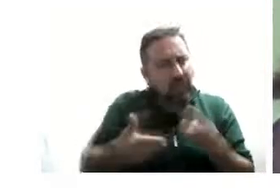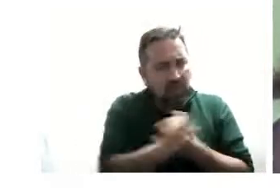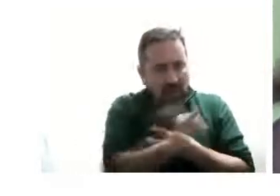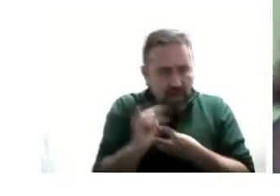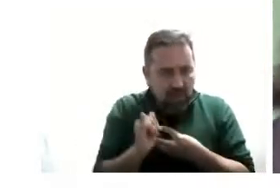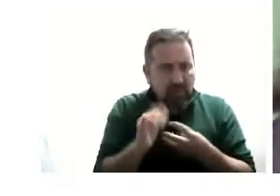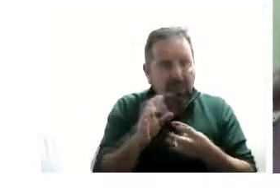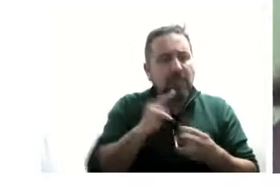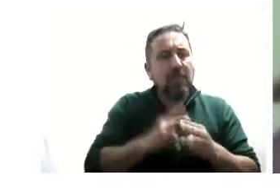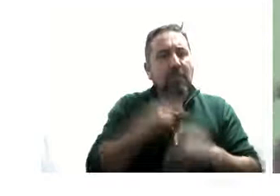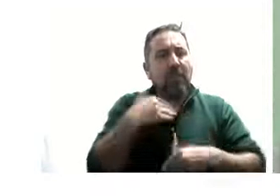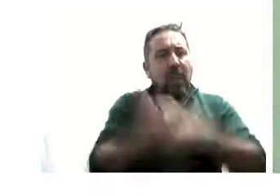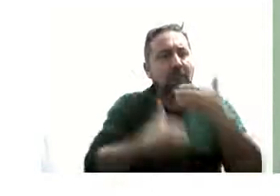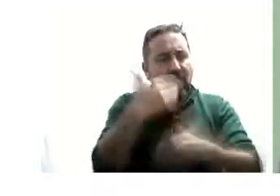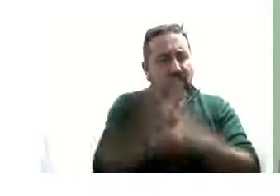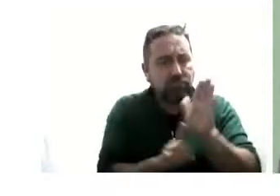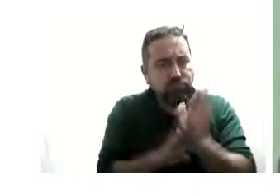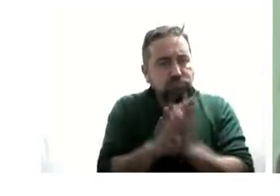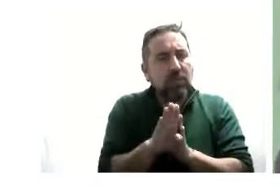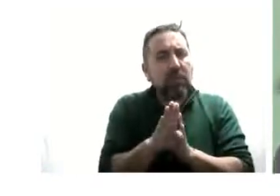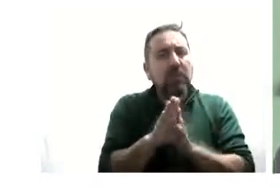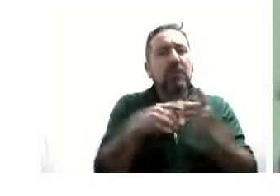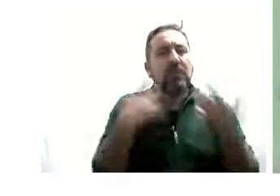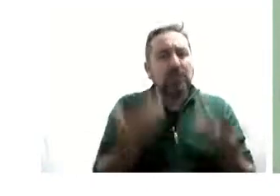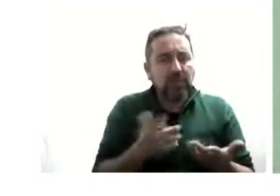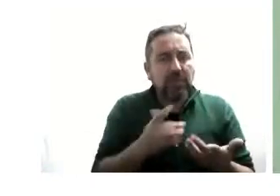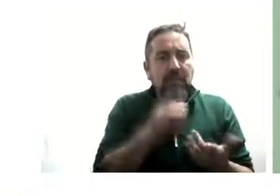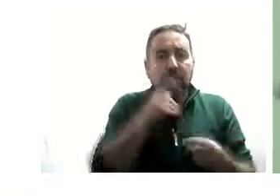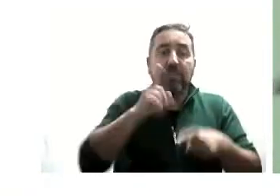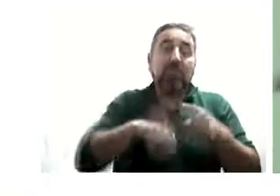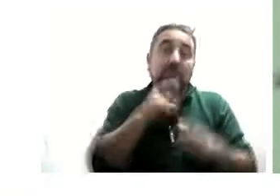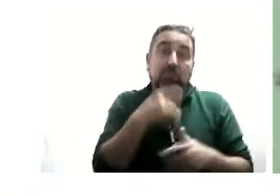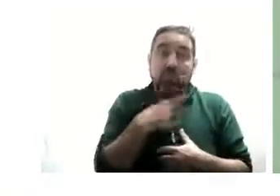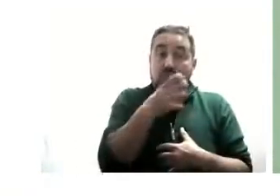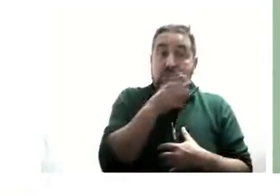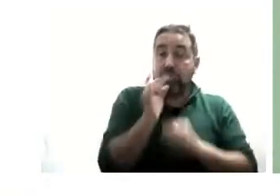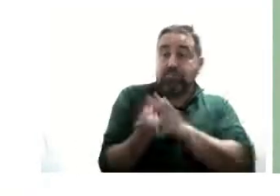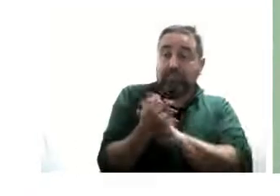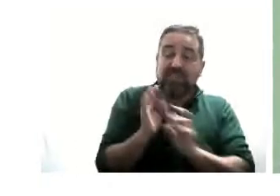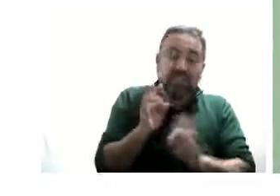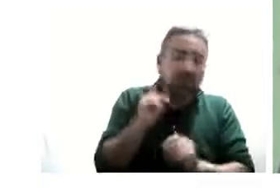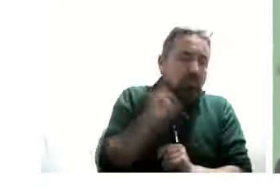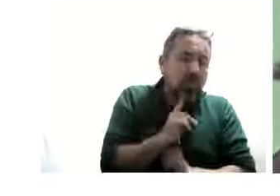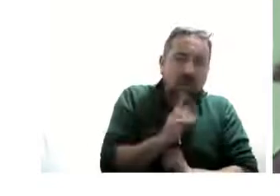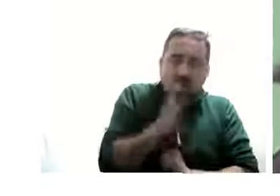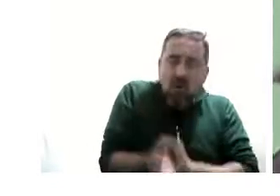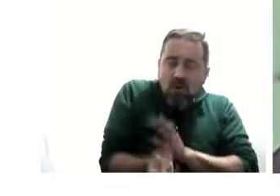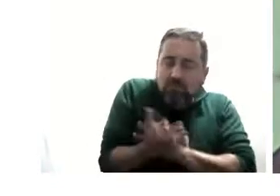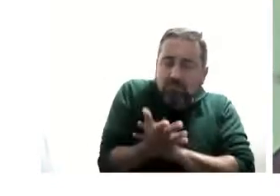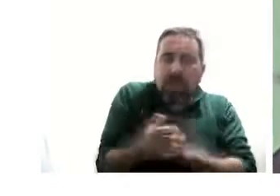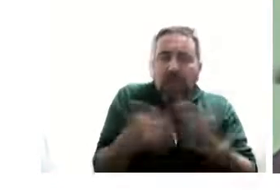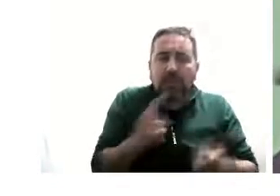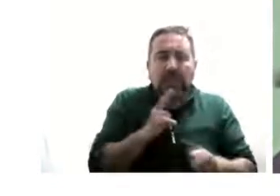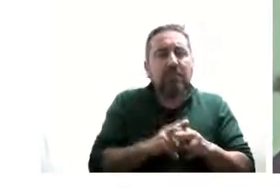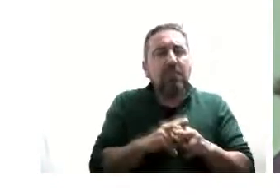en los avances en relación con el conocimiento de la etiología de la sordera, la mejor comprensión de la